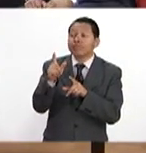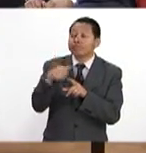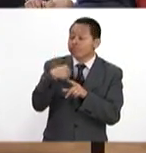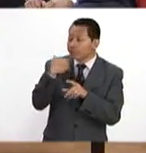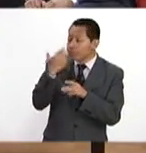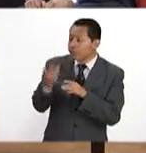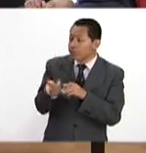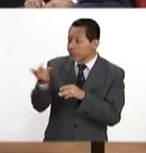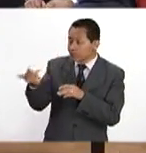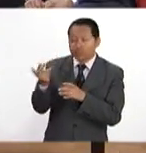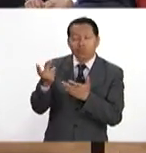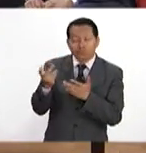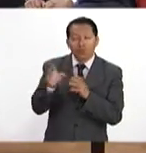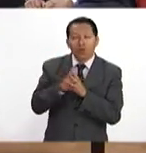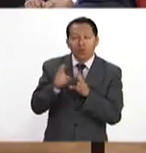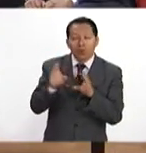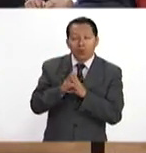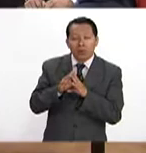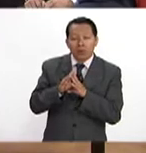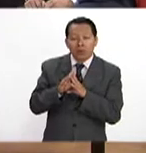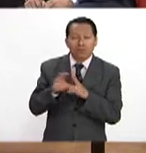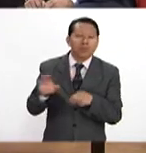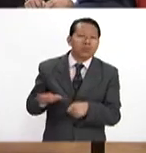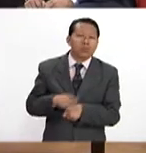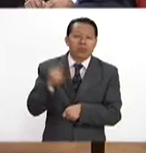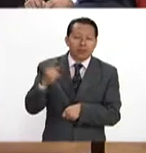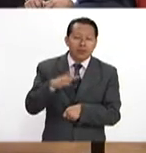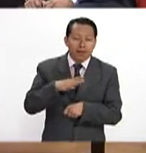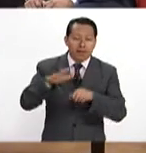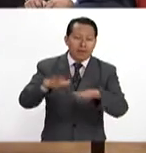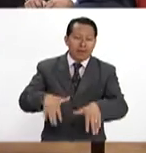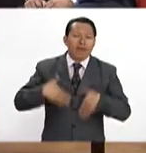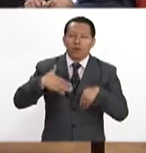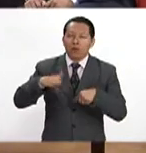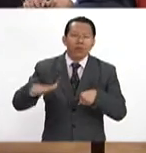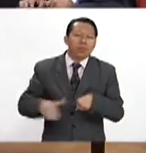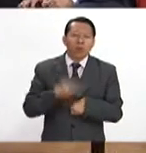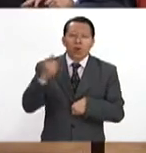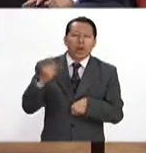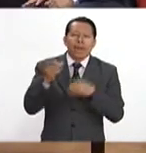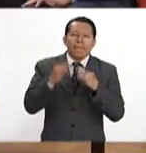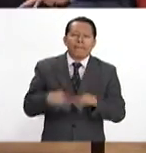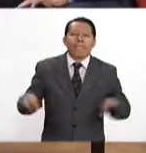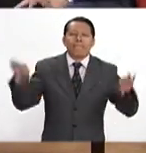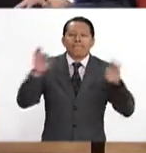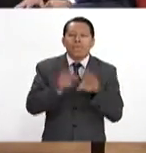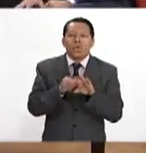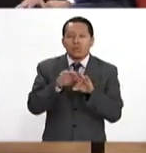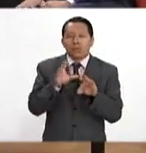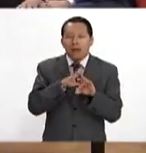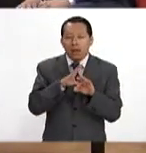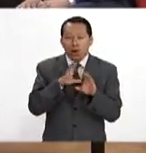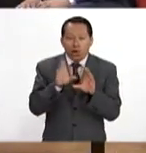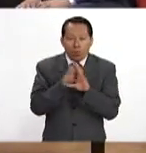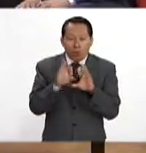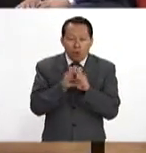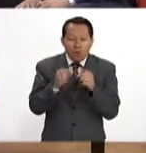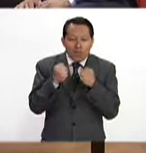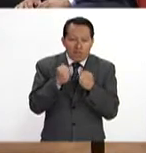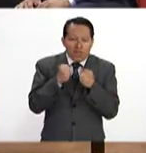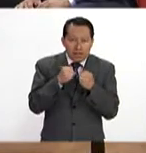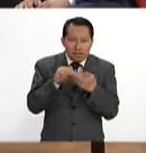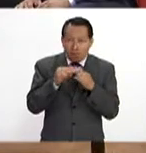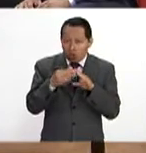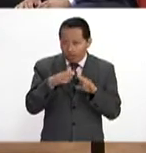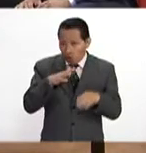¿por qué realizar ese tipo de eventos? Es decir, ¿por qué es tan importante reforzar pues el motivo